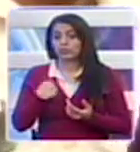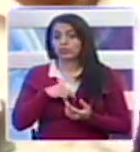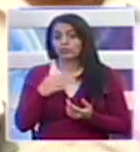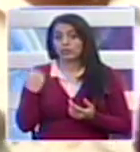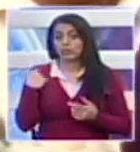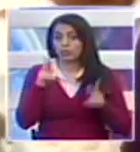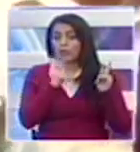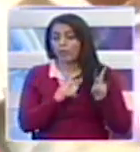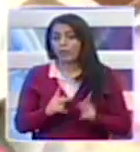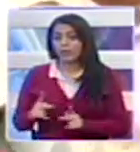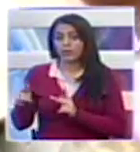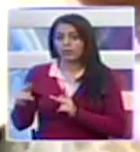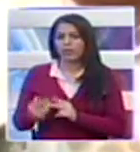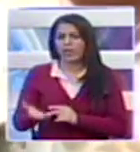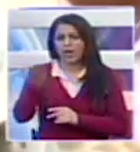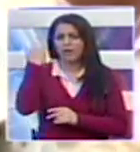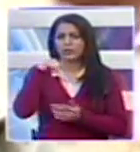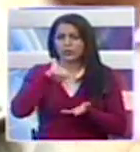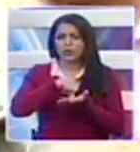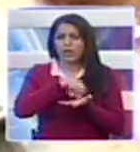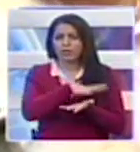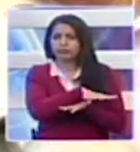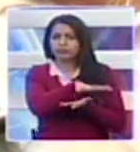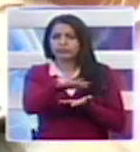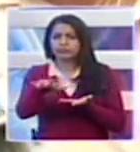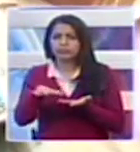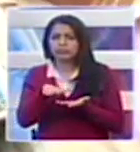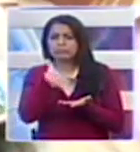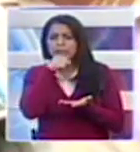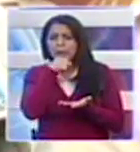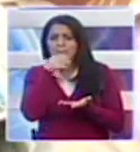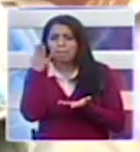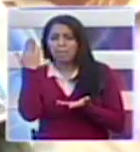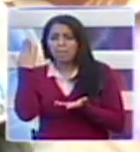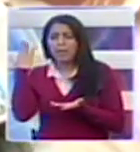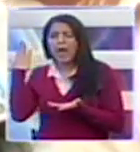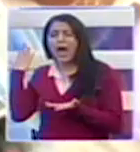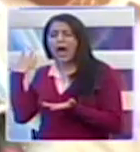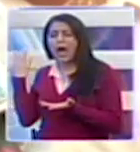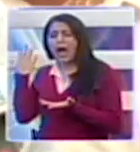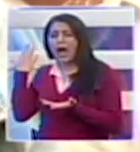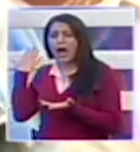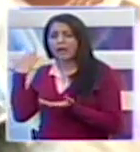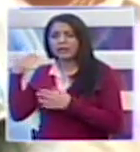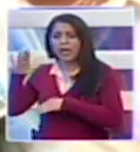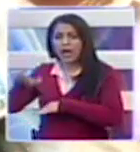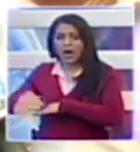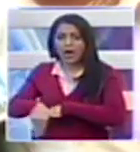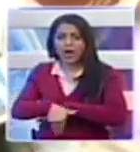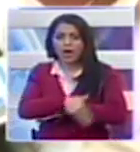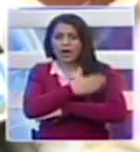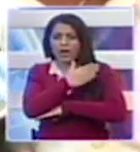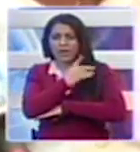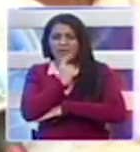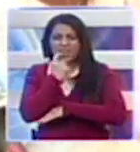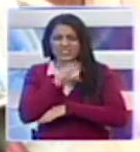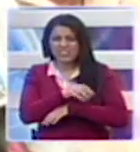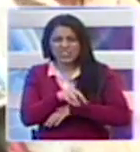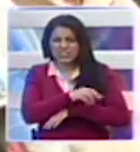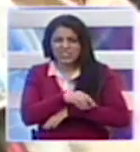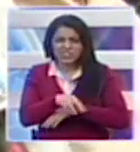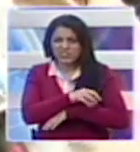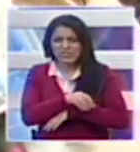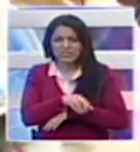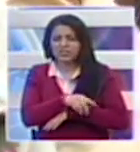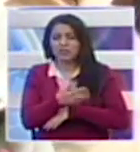muy antiguas que cuando fueron hechas, muchas tenían calles inclusive de cascajo. De manera que ahora estamos